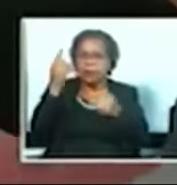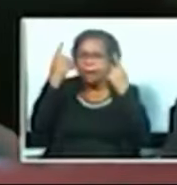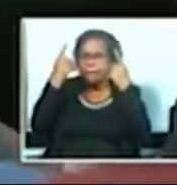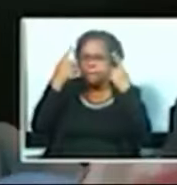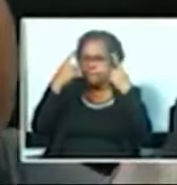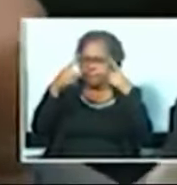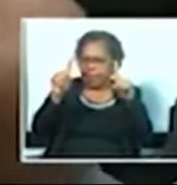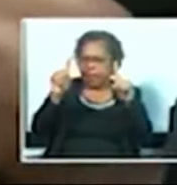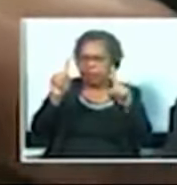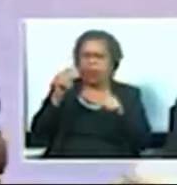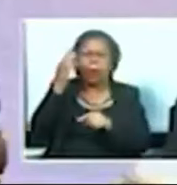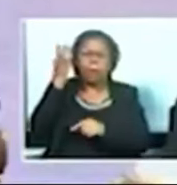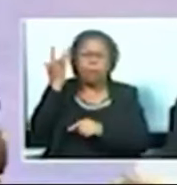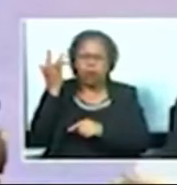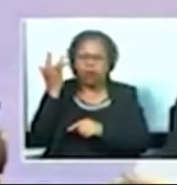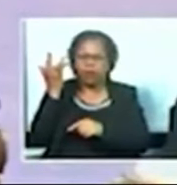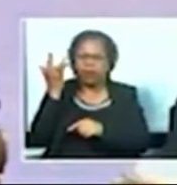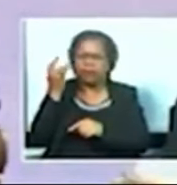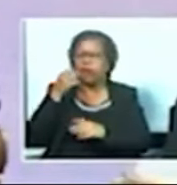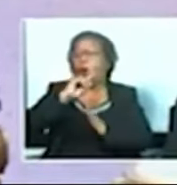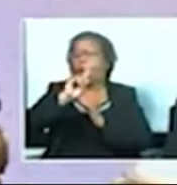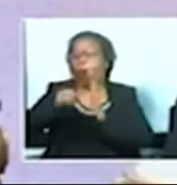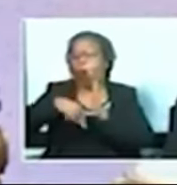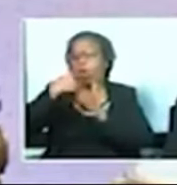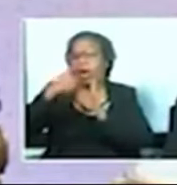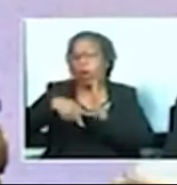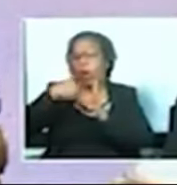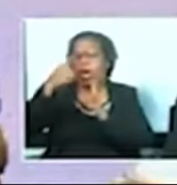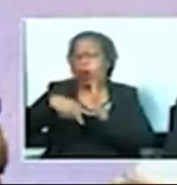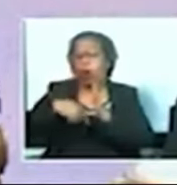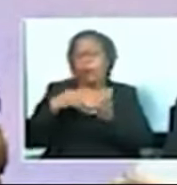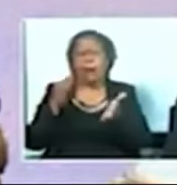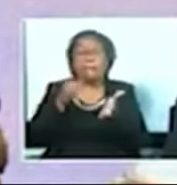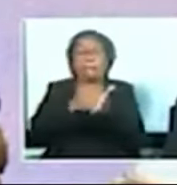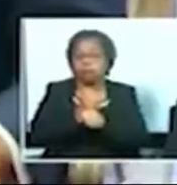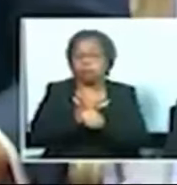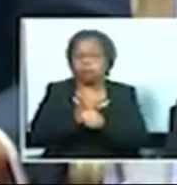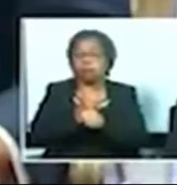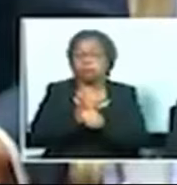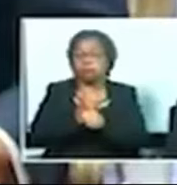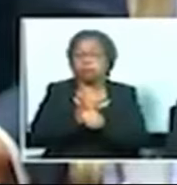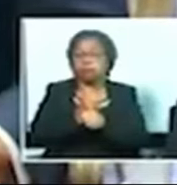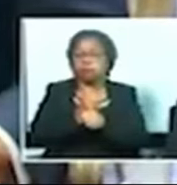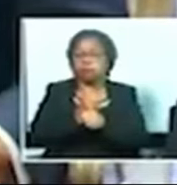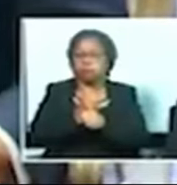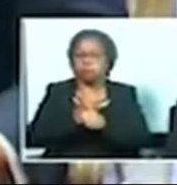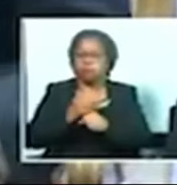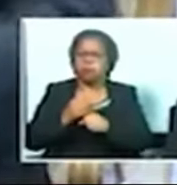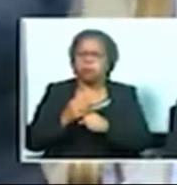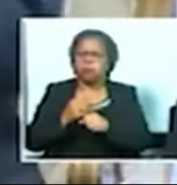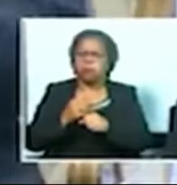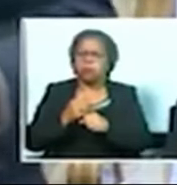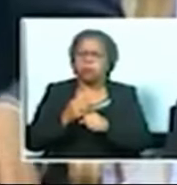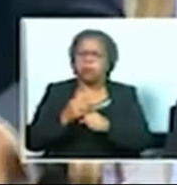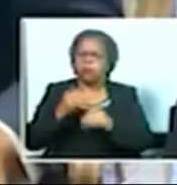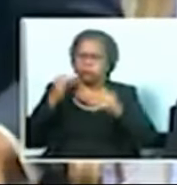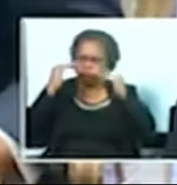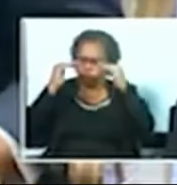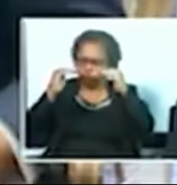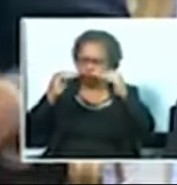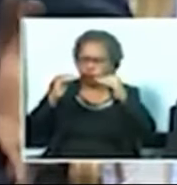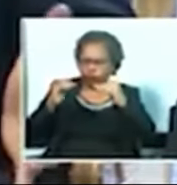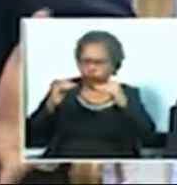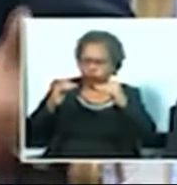Santo Domingo, responsabilidad fiscal y centros turísticos, entre otros. El número de iniciativas de la Cámara de